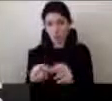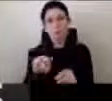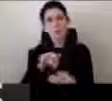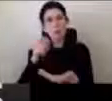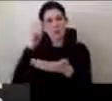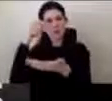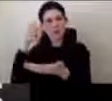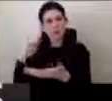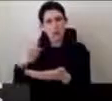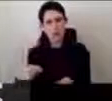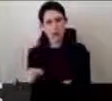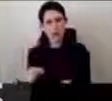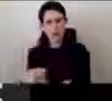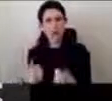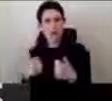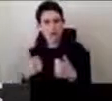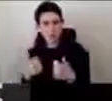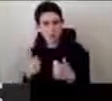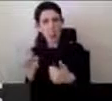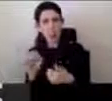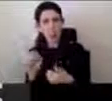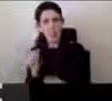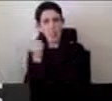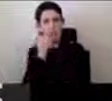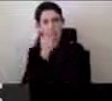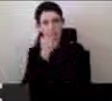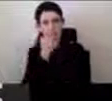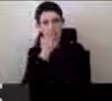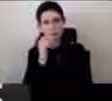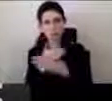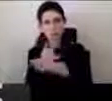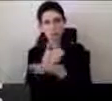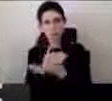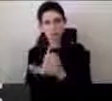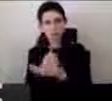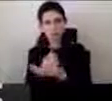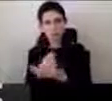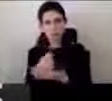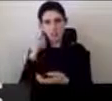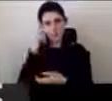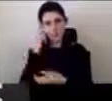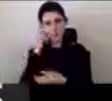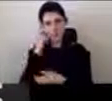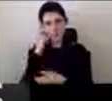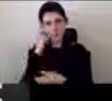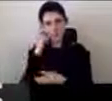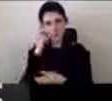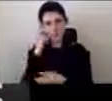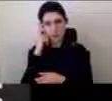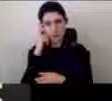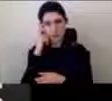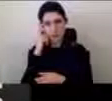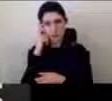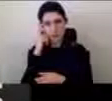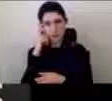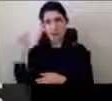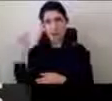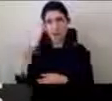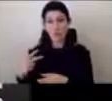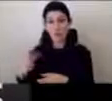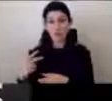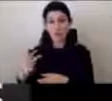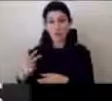considerar el éxito o desacierto de la estrategia que pensó. Se viven valores como